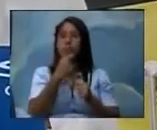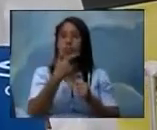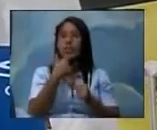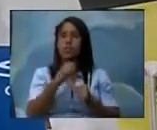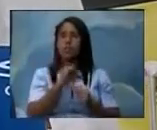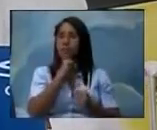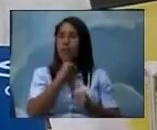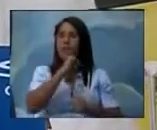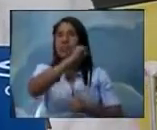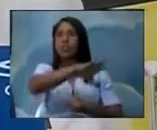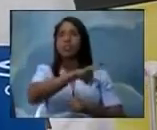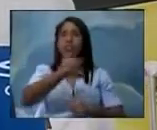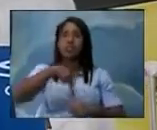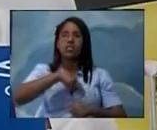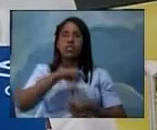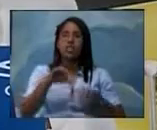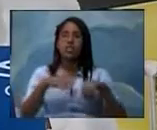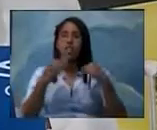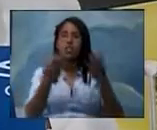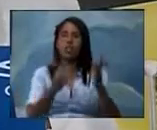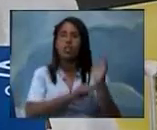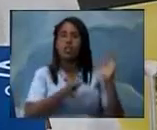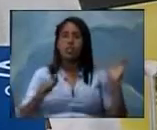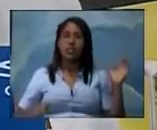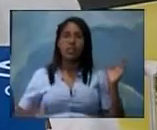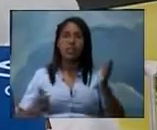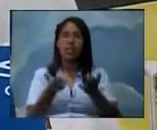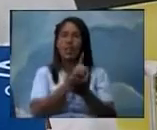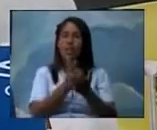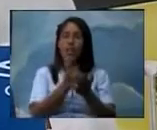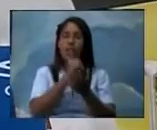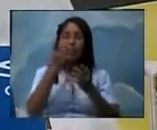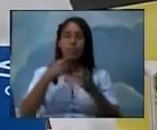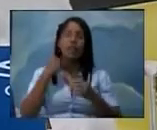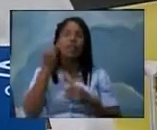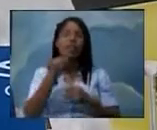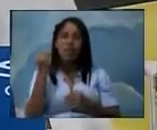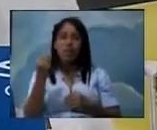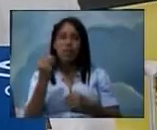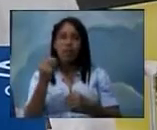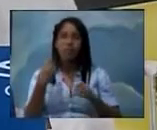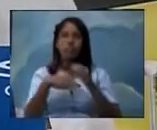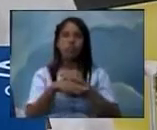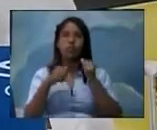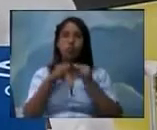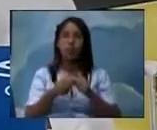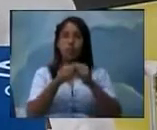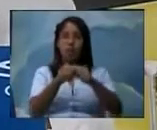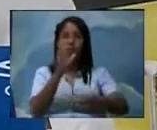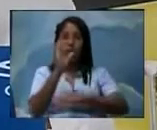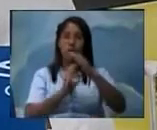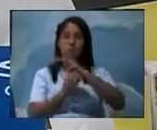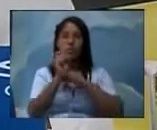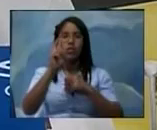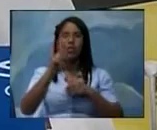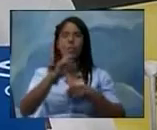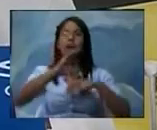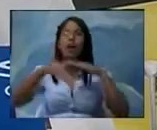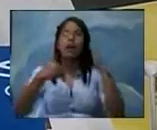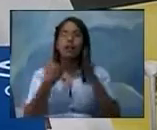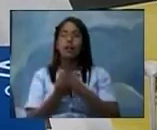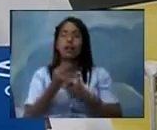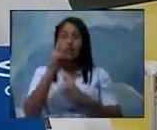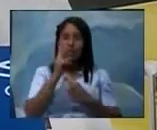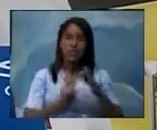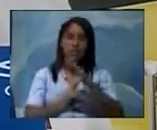que nos está regalando el Señor en el libro de Daniel. Vamos a continuar con el capítulo 2. Nosotros quedamos hasta el